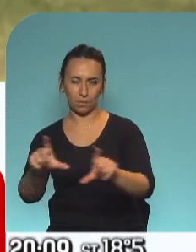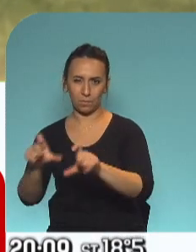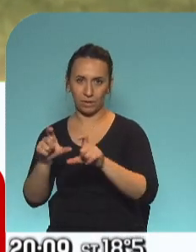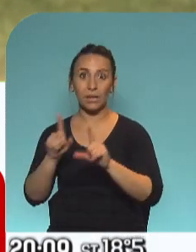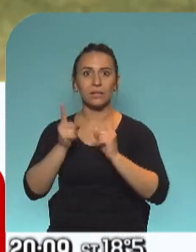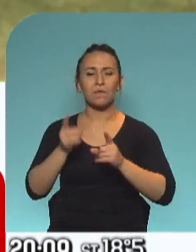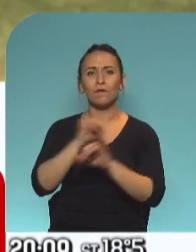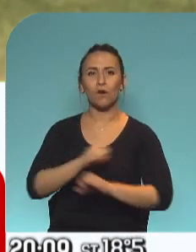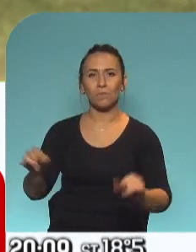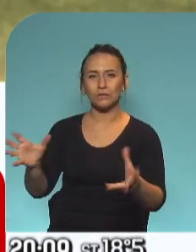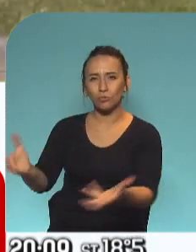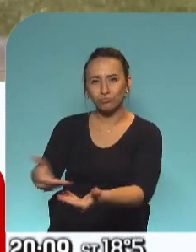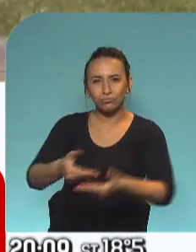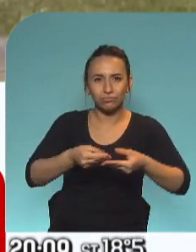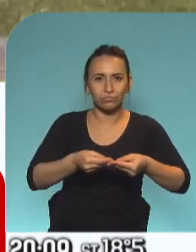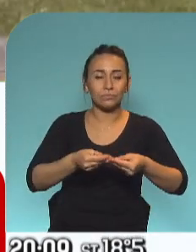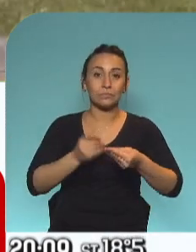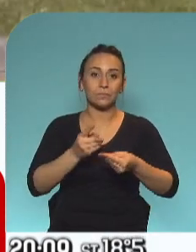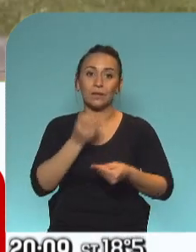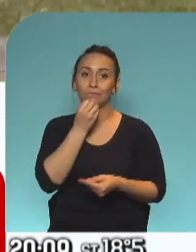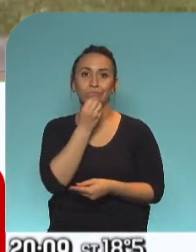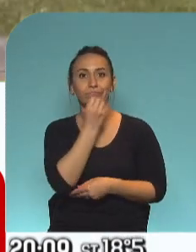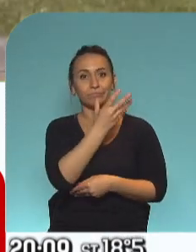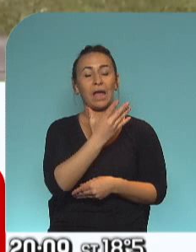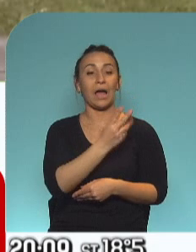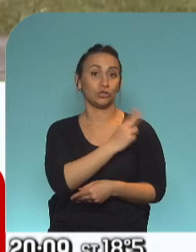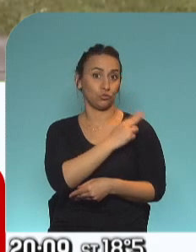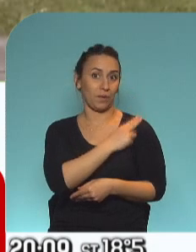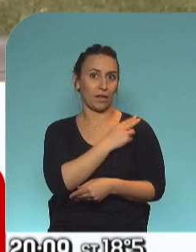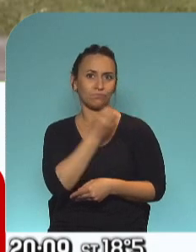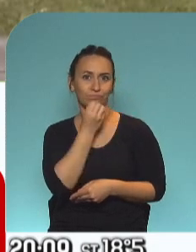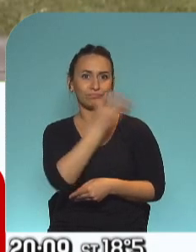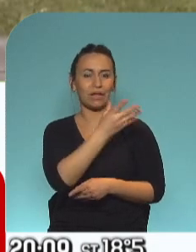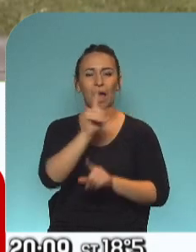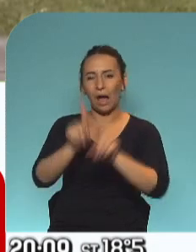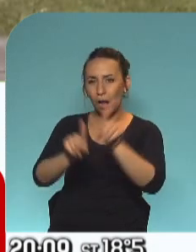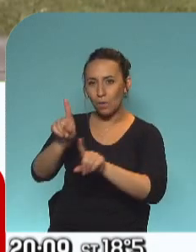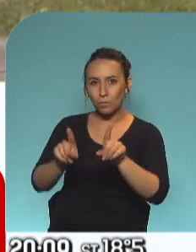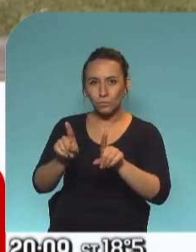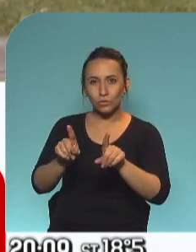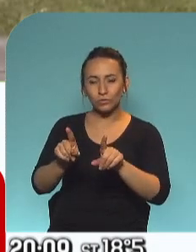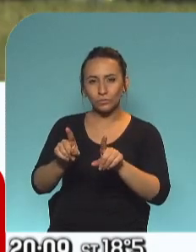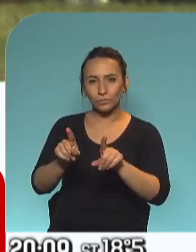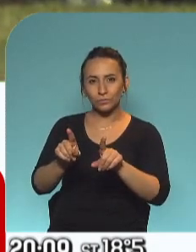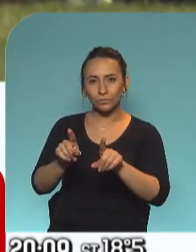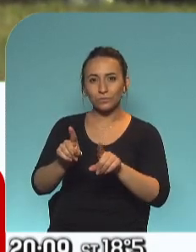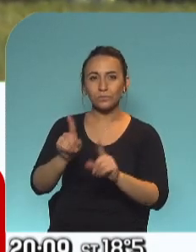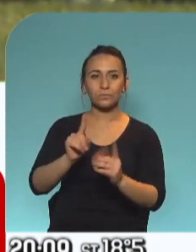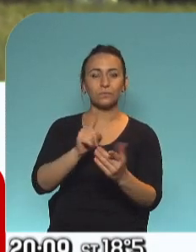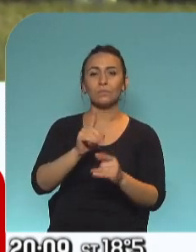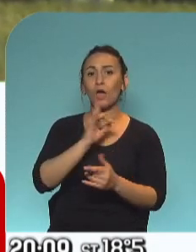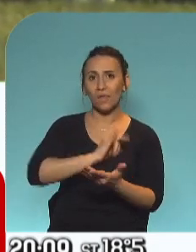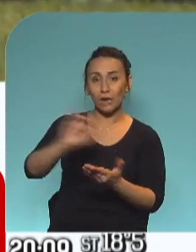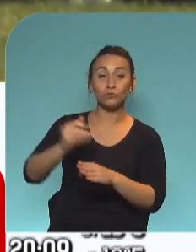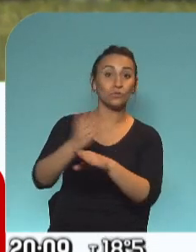información. Básicamente le contaban a los superiores, algunos de ellos tachados por allí, en la denuncia